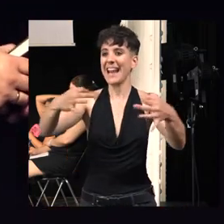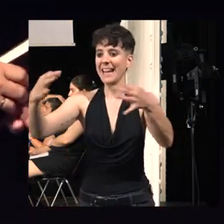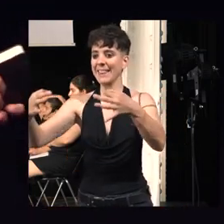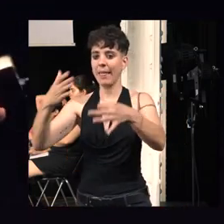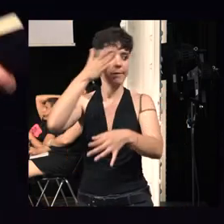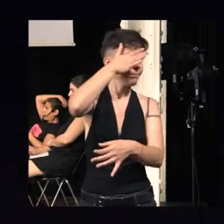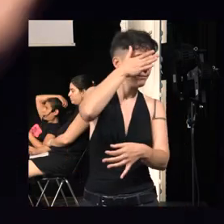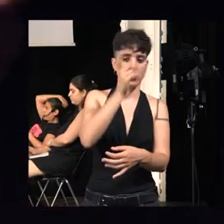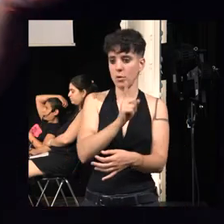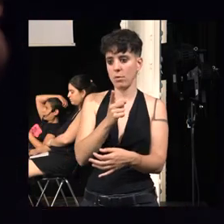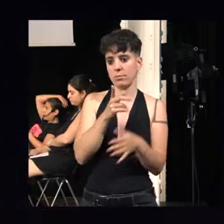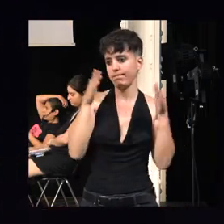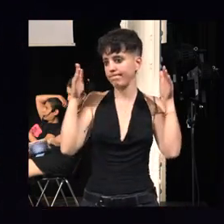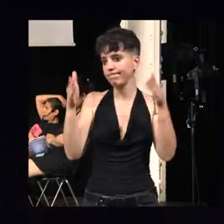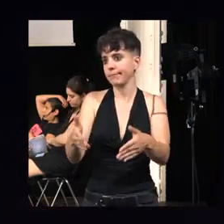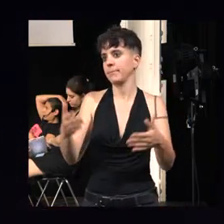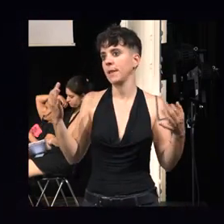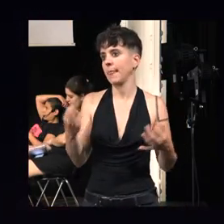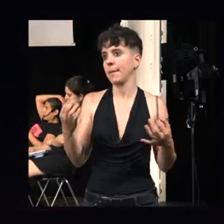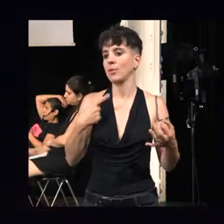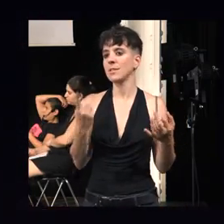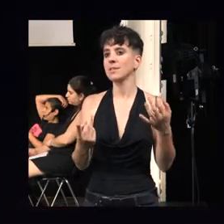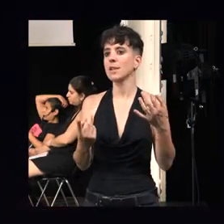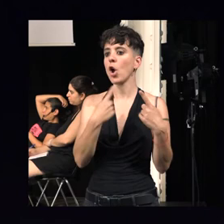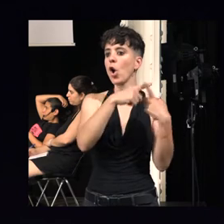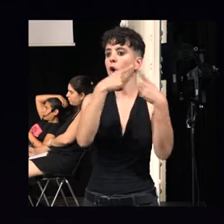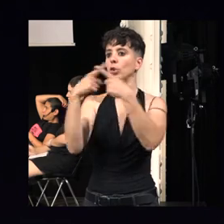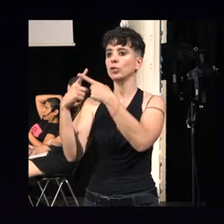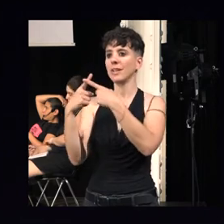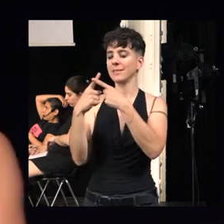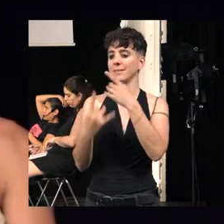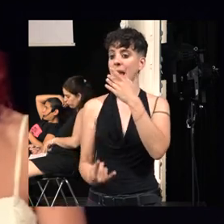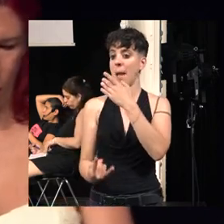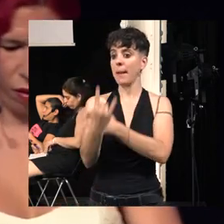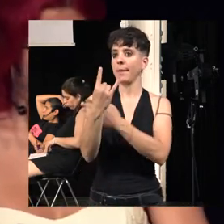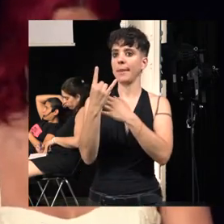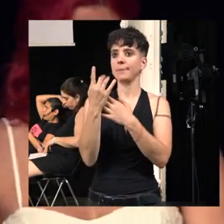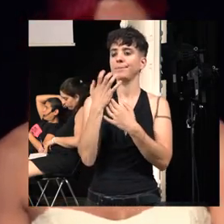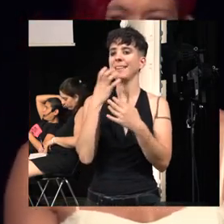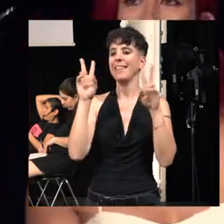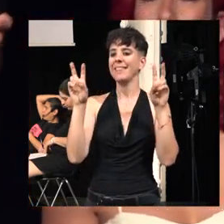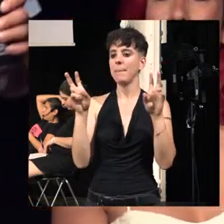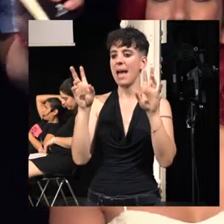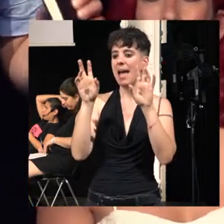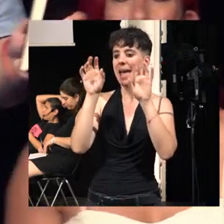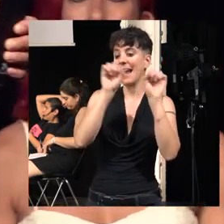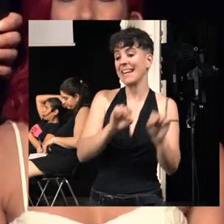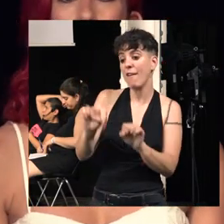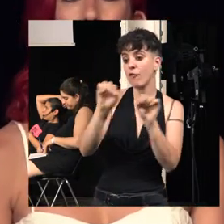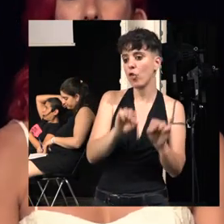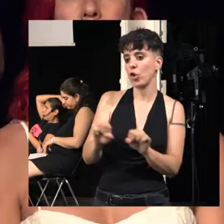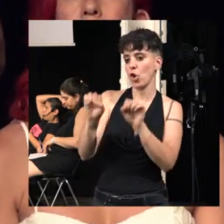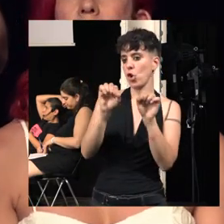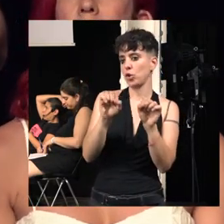Y empiezan a aparecer cosas. El tema del refugio en ese momento no era importante porque llegabas aquí y lo primero que te